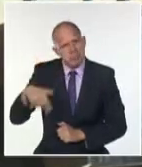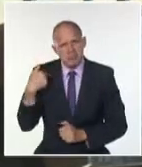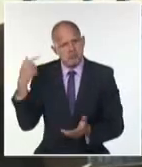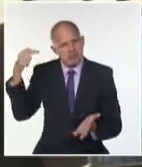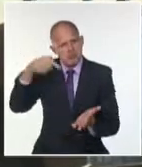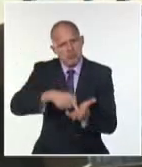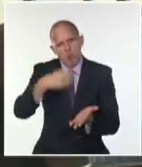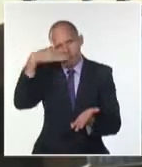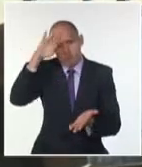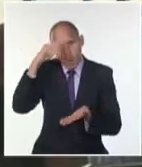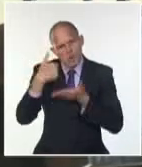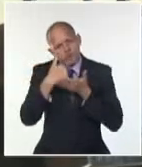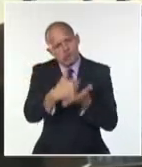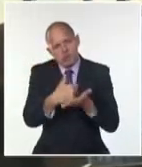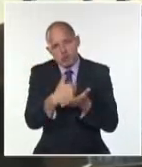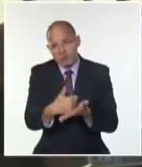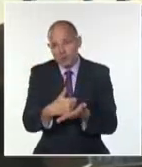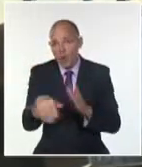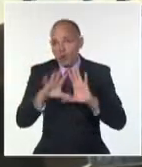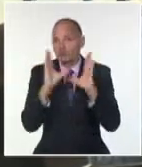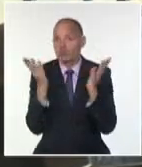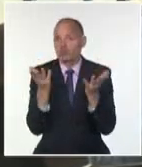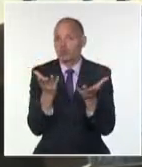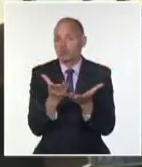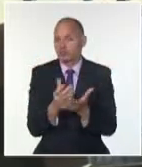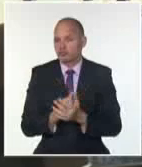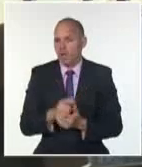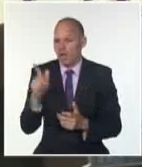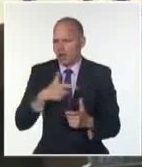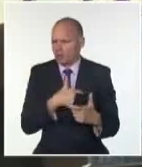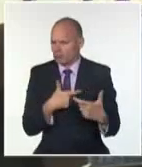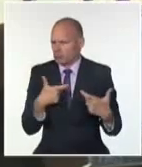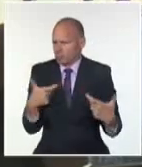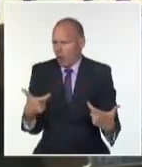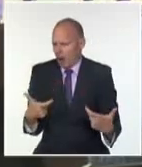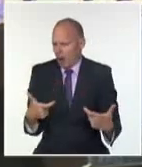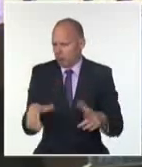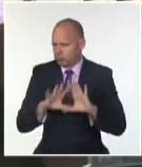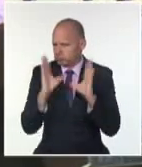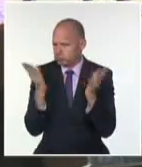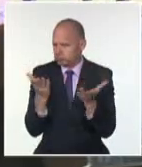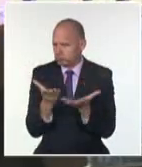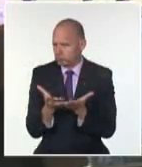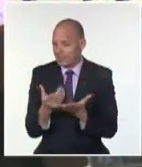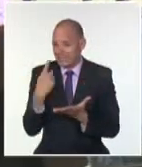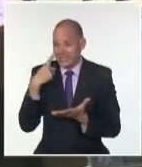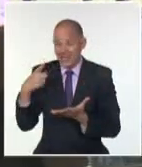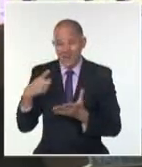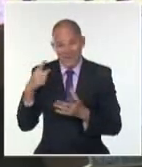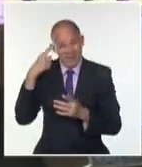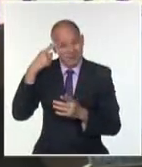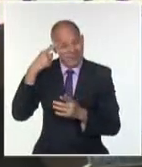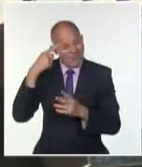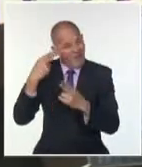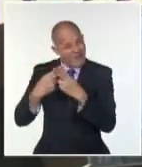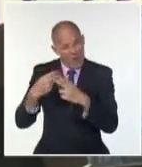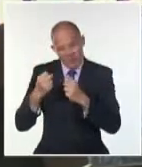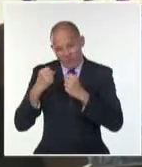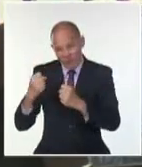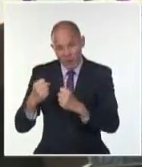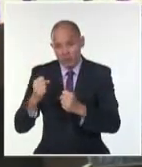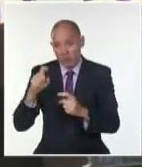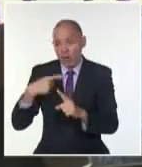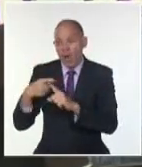pueblo, temerario ante el peligro, valeroso en el combate, firme en sus convicciones, recto en